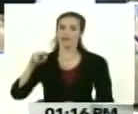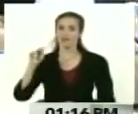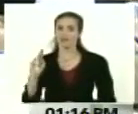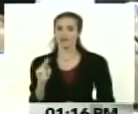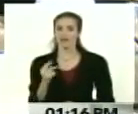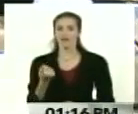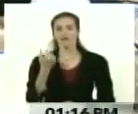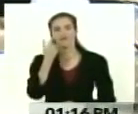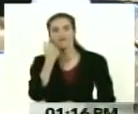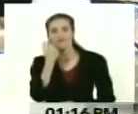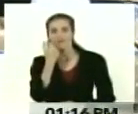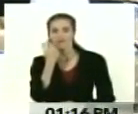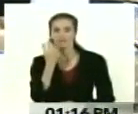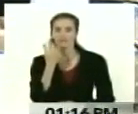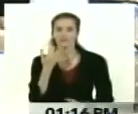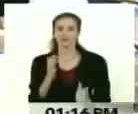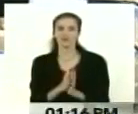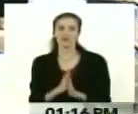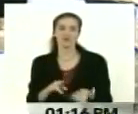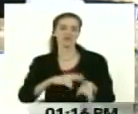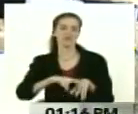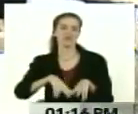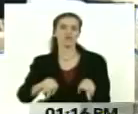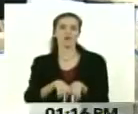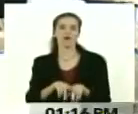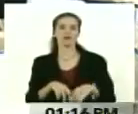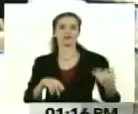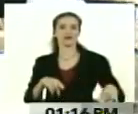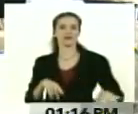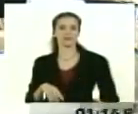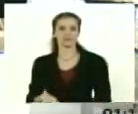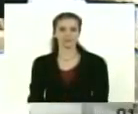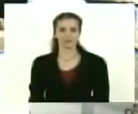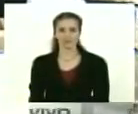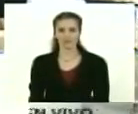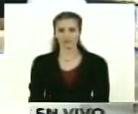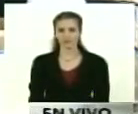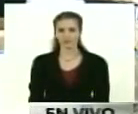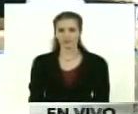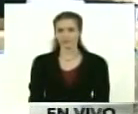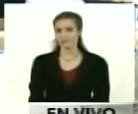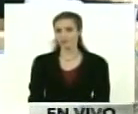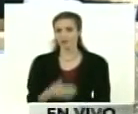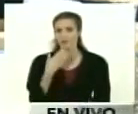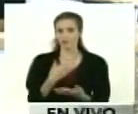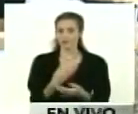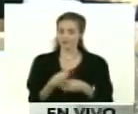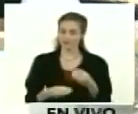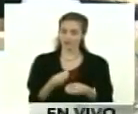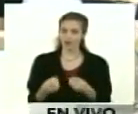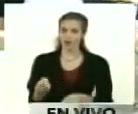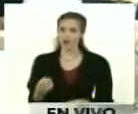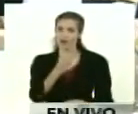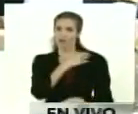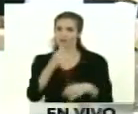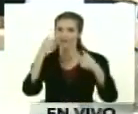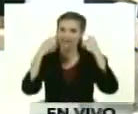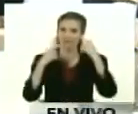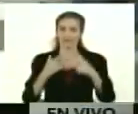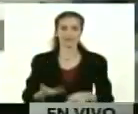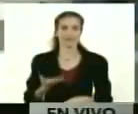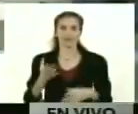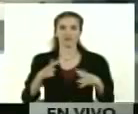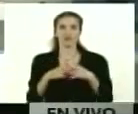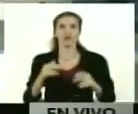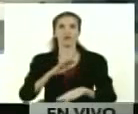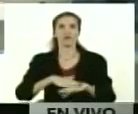la enfermedad infantil del izquierdismo. Propuestas que hizo el comandante Chávez. Muy importante todo esto